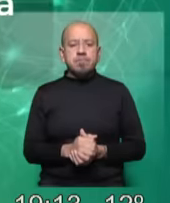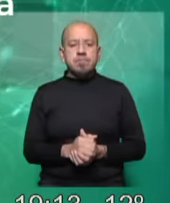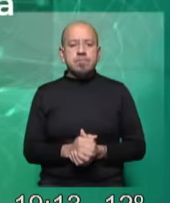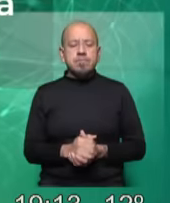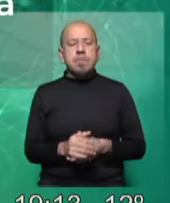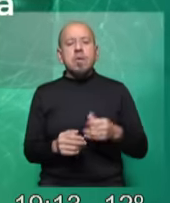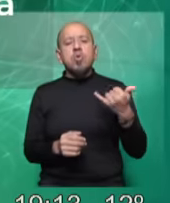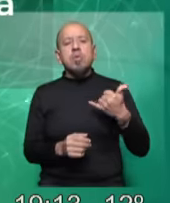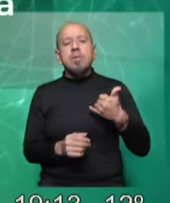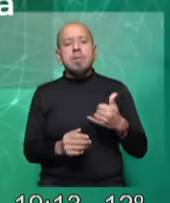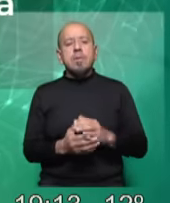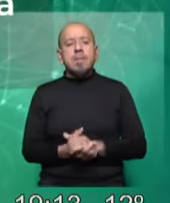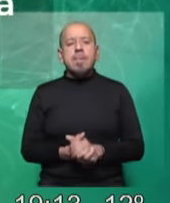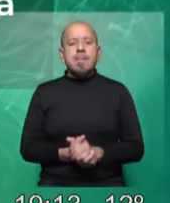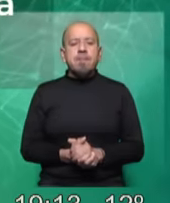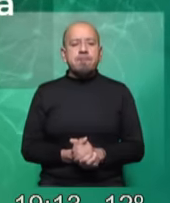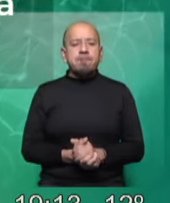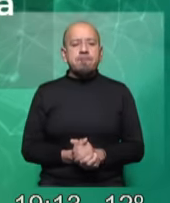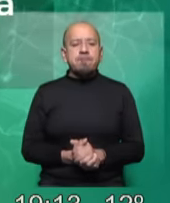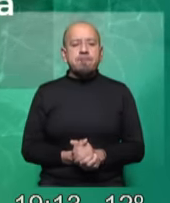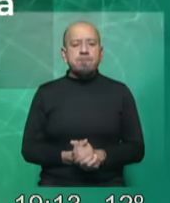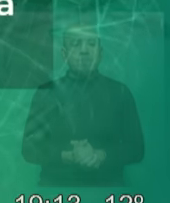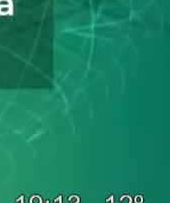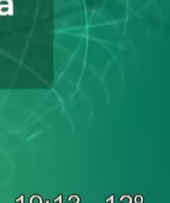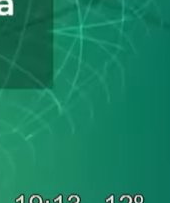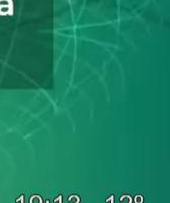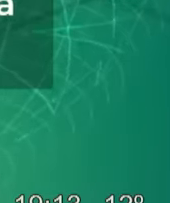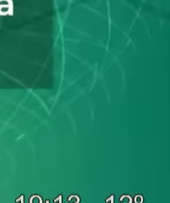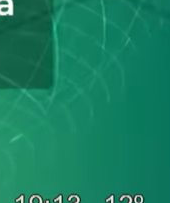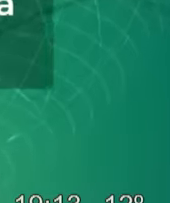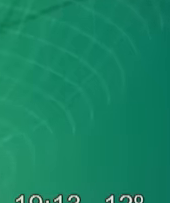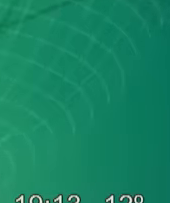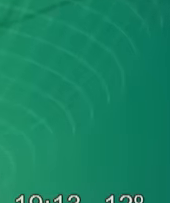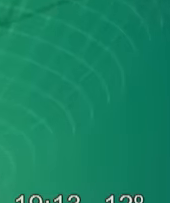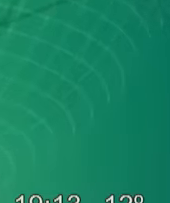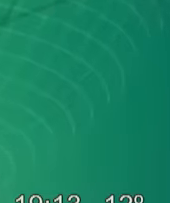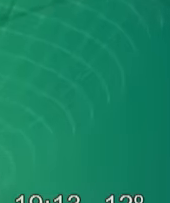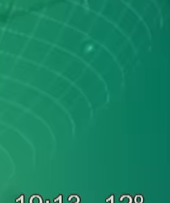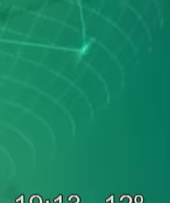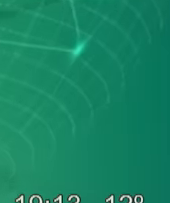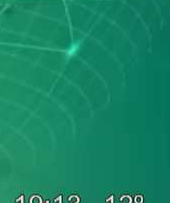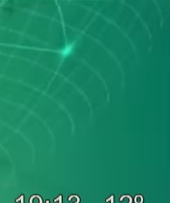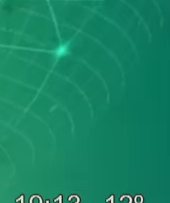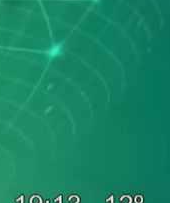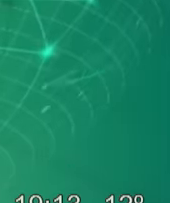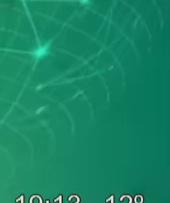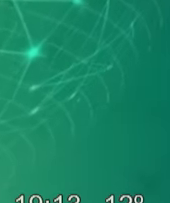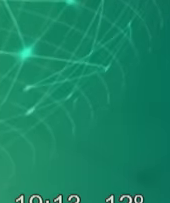Contame. No, ya tengo todo casi que preparado para mañana para presentar. Sí.